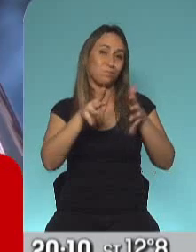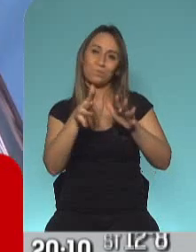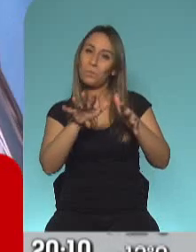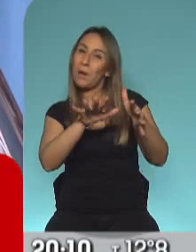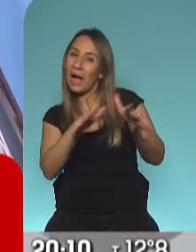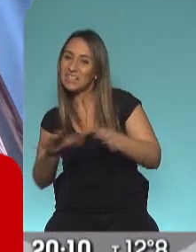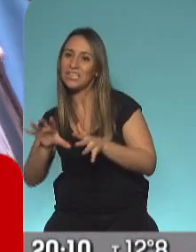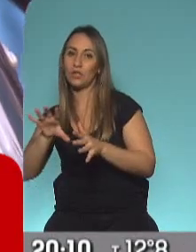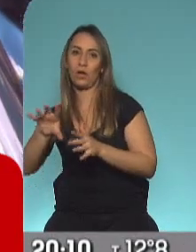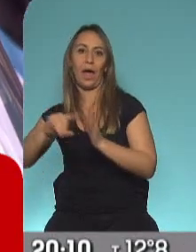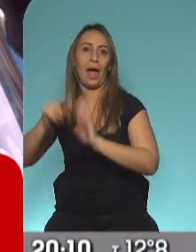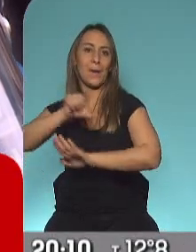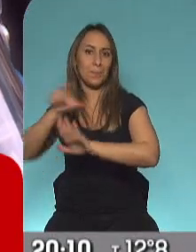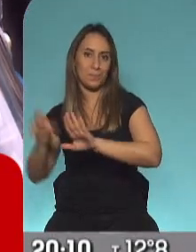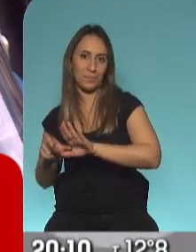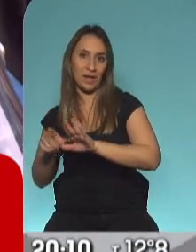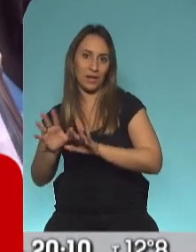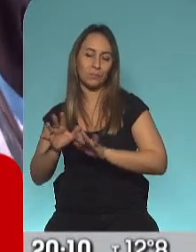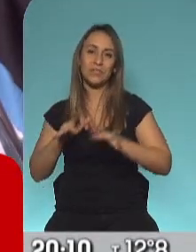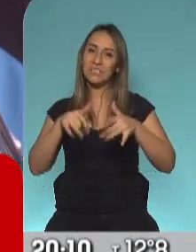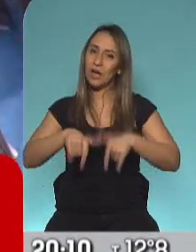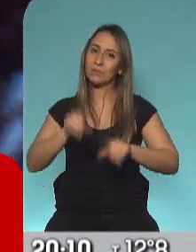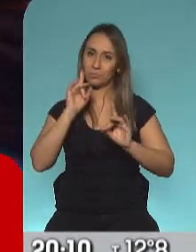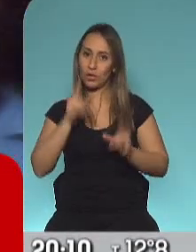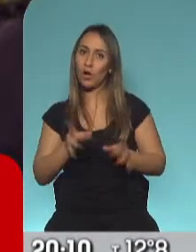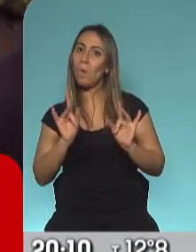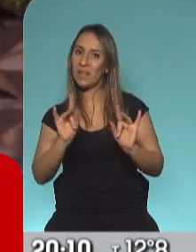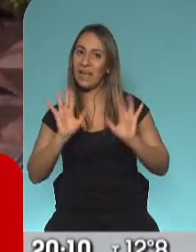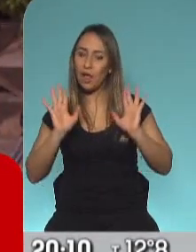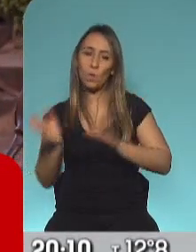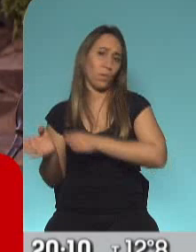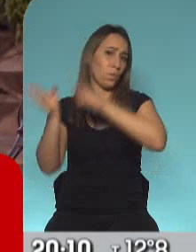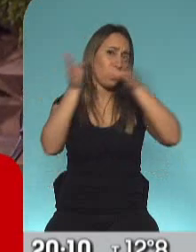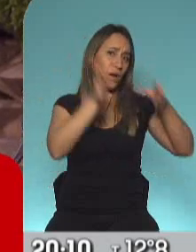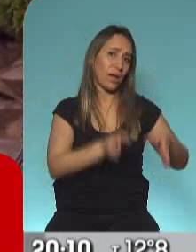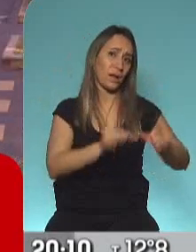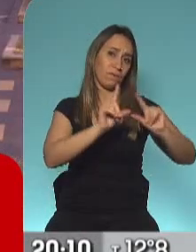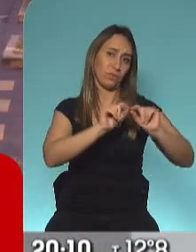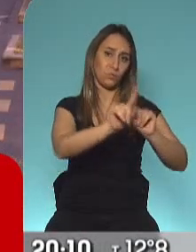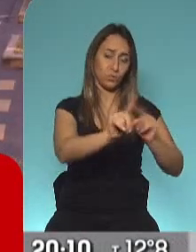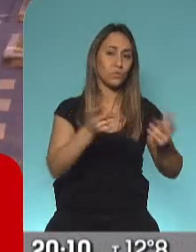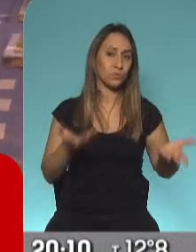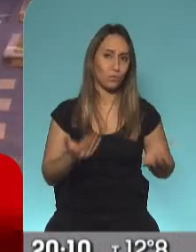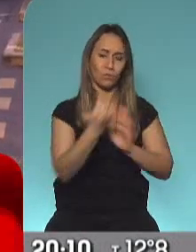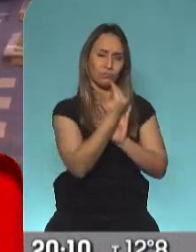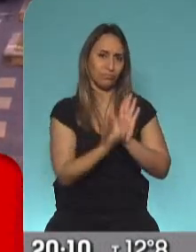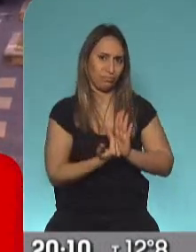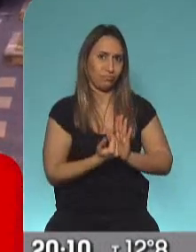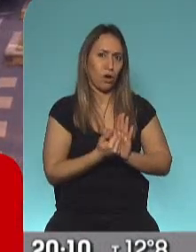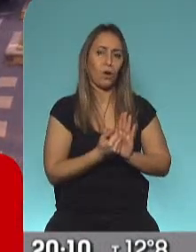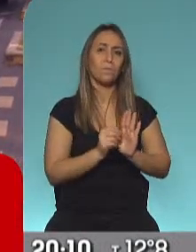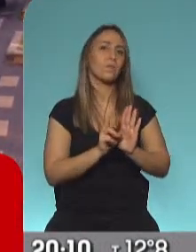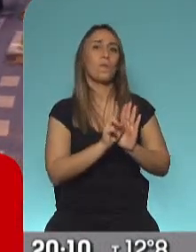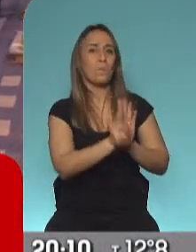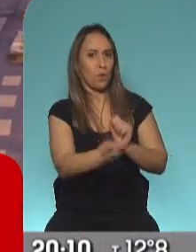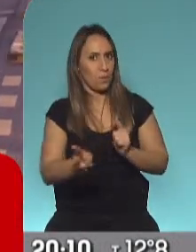fase de riesgo, en una fase con muchas restricciones, vuelve una fase con muchas restricciones la provincia de Chaco. Bueno, lo que dicen en el gobierno es que nunca